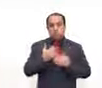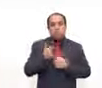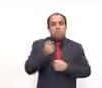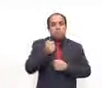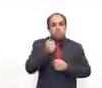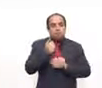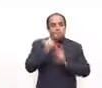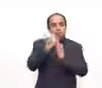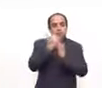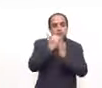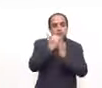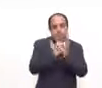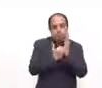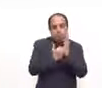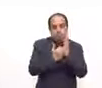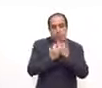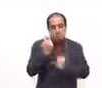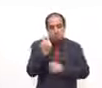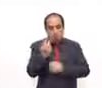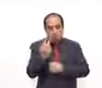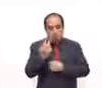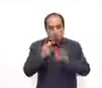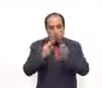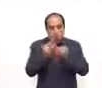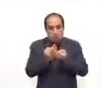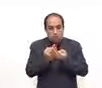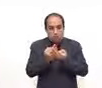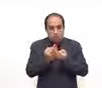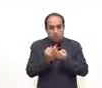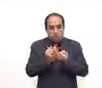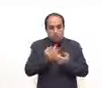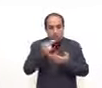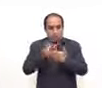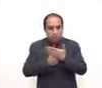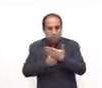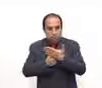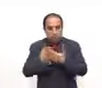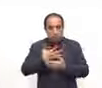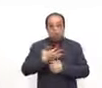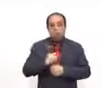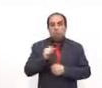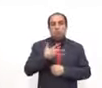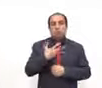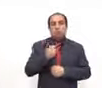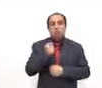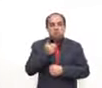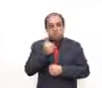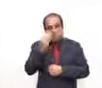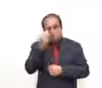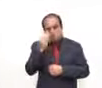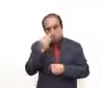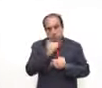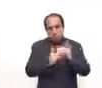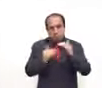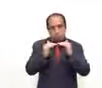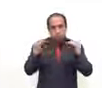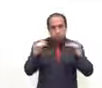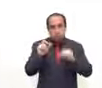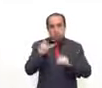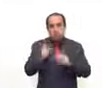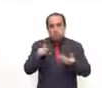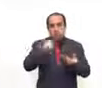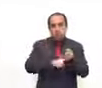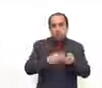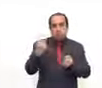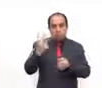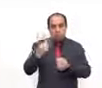baja dentro de los dos modelos que proyectábamos, lleva ya un rato más de estabilidad y también va dentro de los dos escenarios.